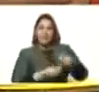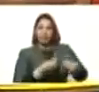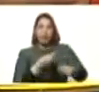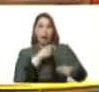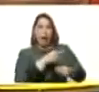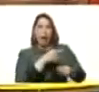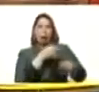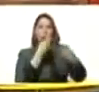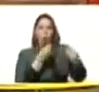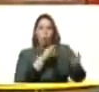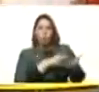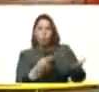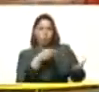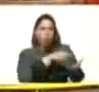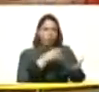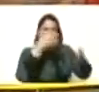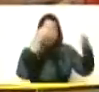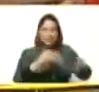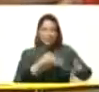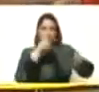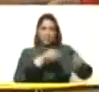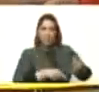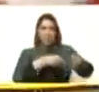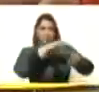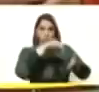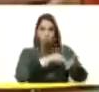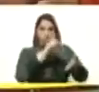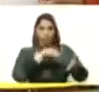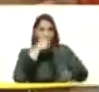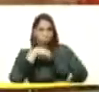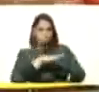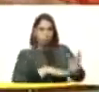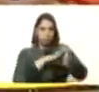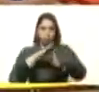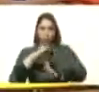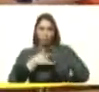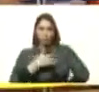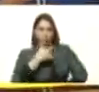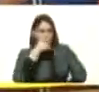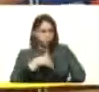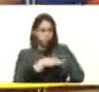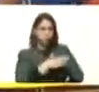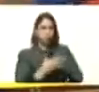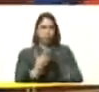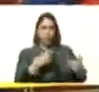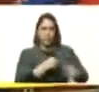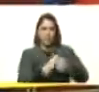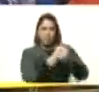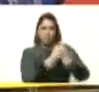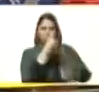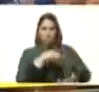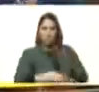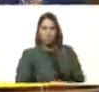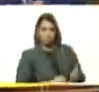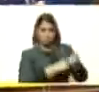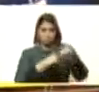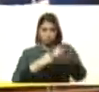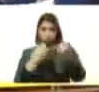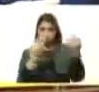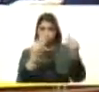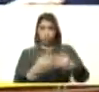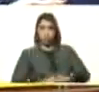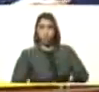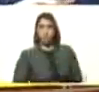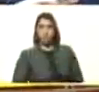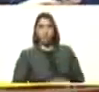nacional, que es lo que viene haciendo el pueblo emprendedor, el pueblo amoroso, el pueblo patriota. Y bueno, presidente, apoyándolo siempre